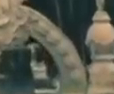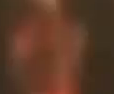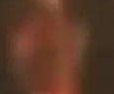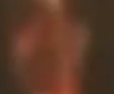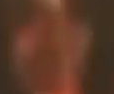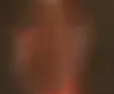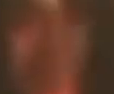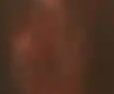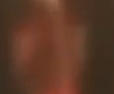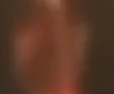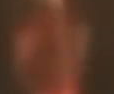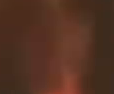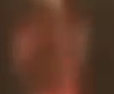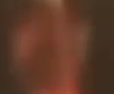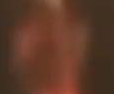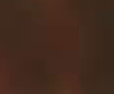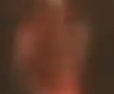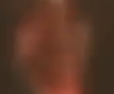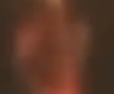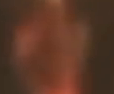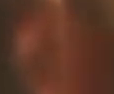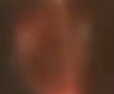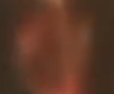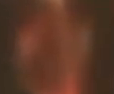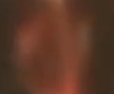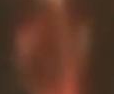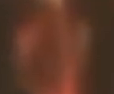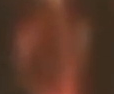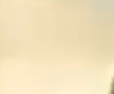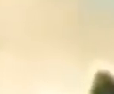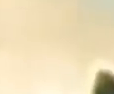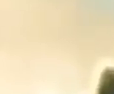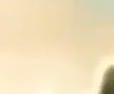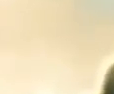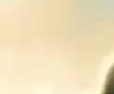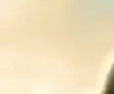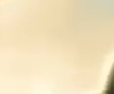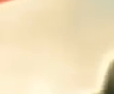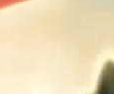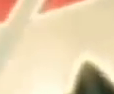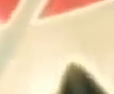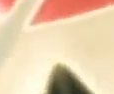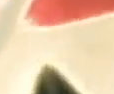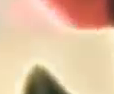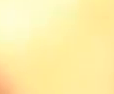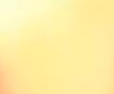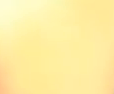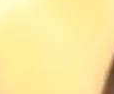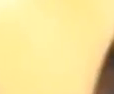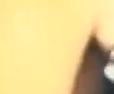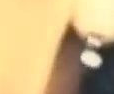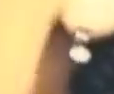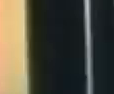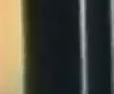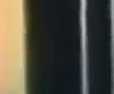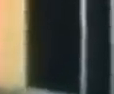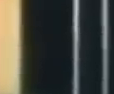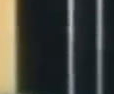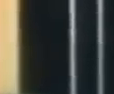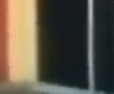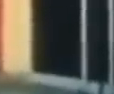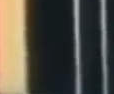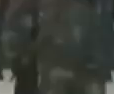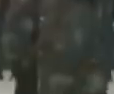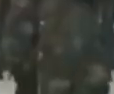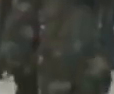Pablo Neruda, despierta cada 100 años cuando despierta el pueblo. Y es justo en esta era bicentenaria que el pueblo